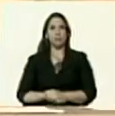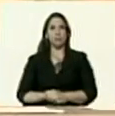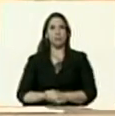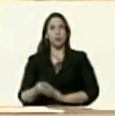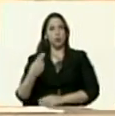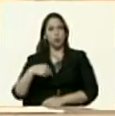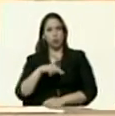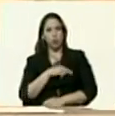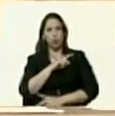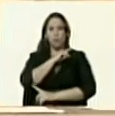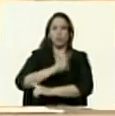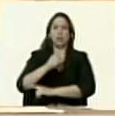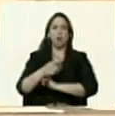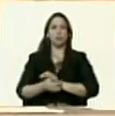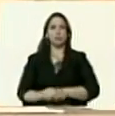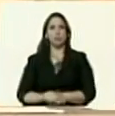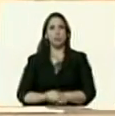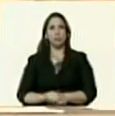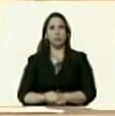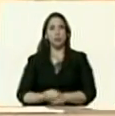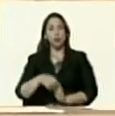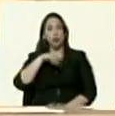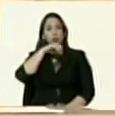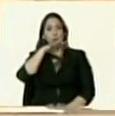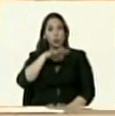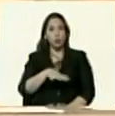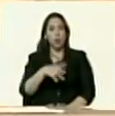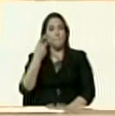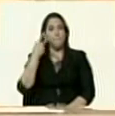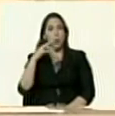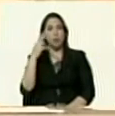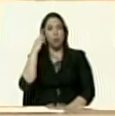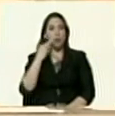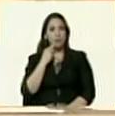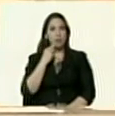estamos obligados por la historia, por Bolívar